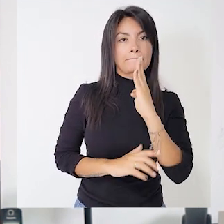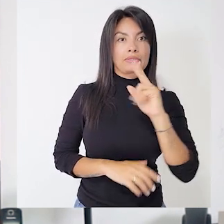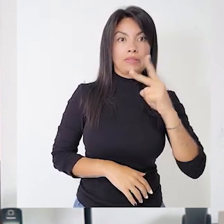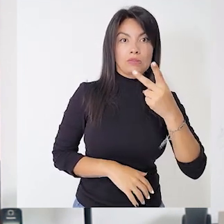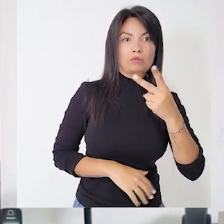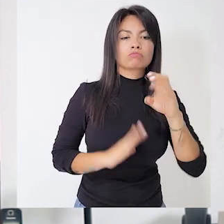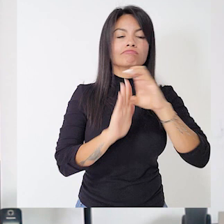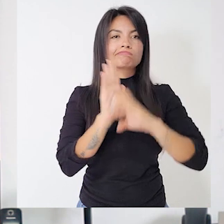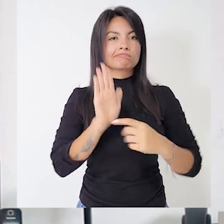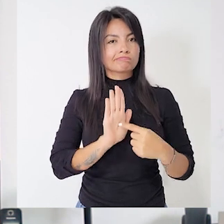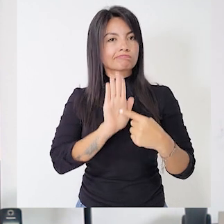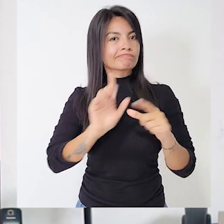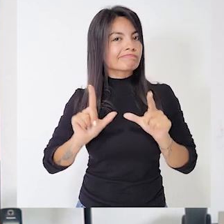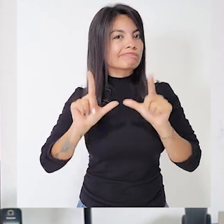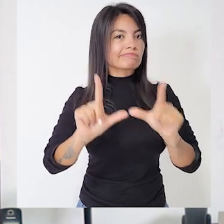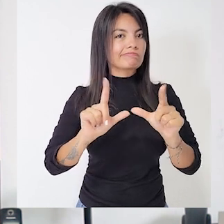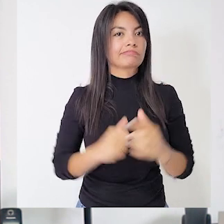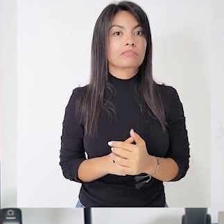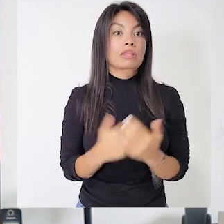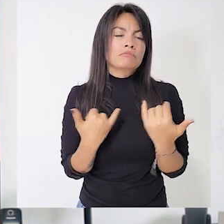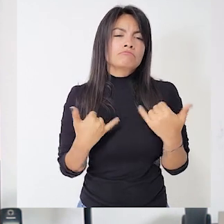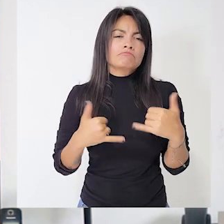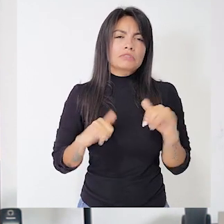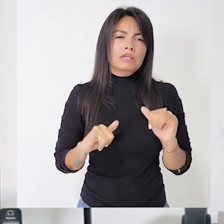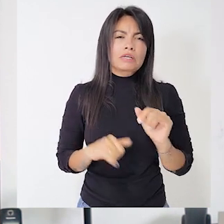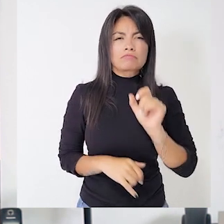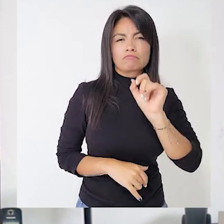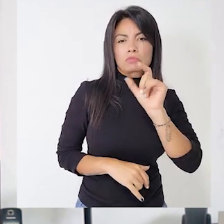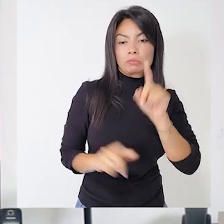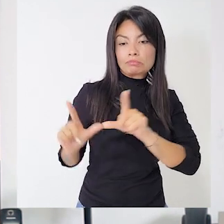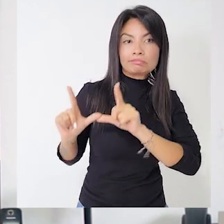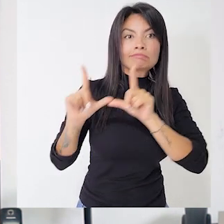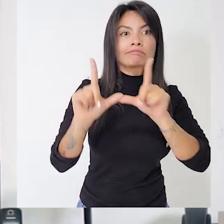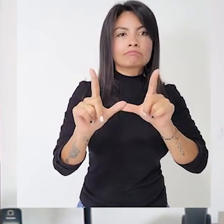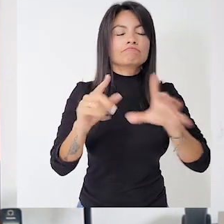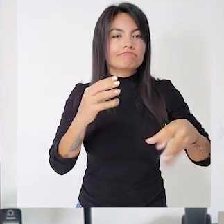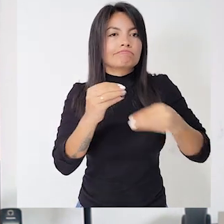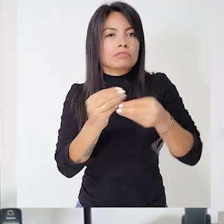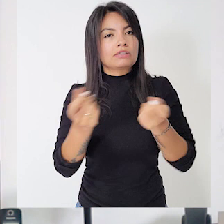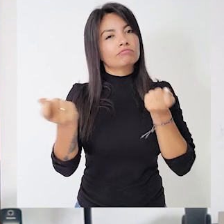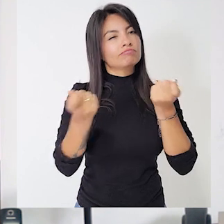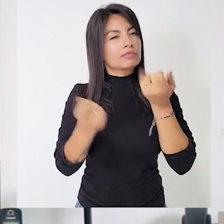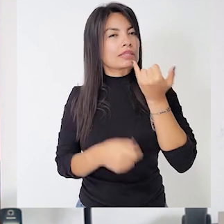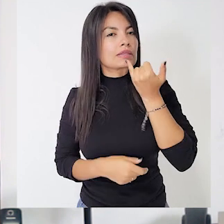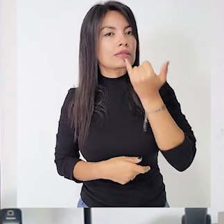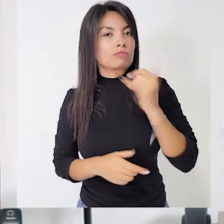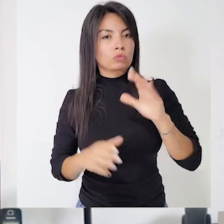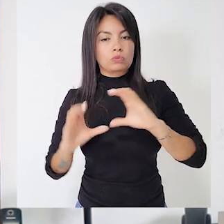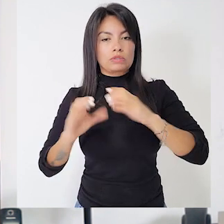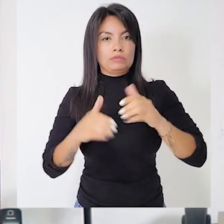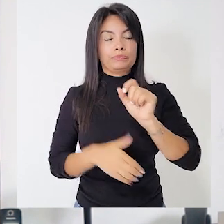la evaluación que certifica el idioma B2 al final del manejo